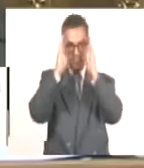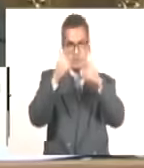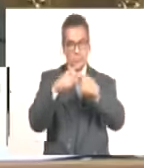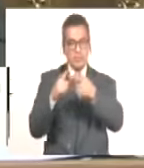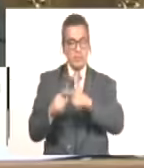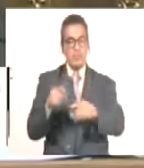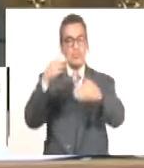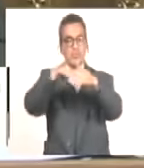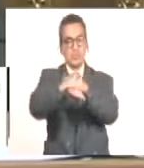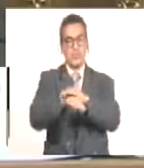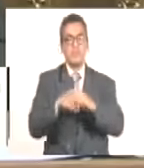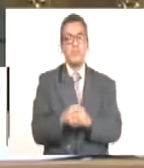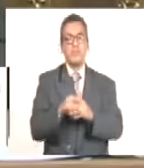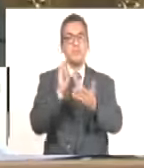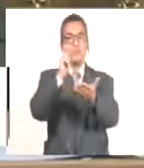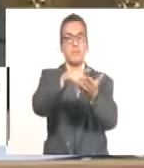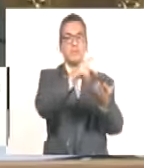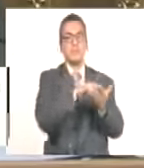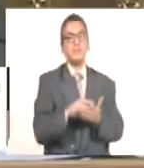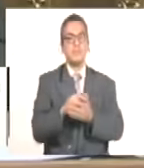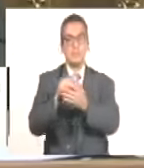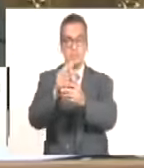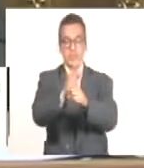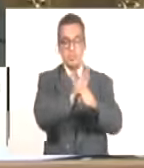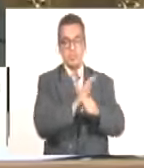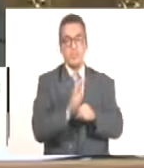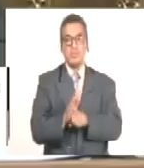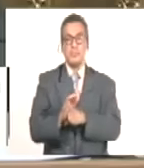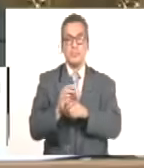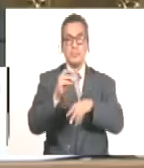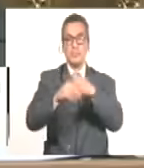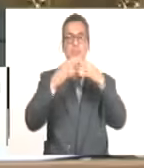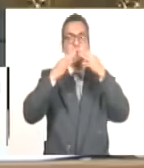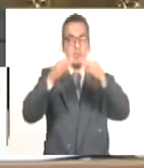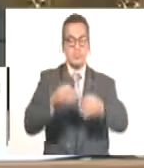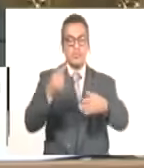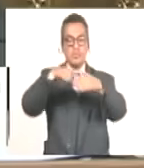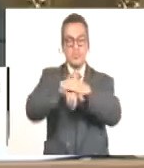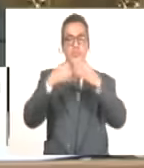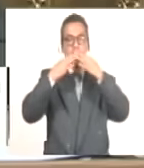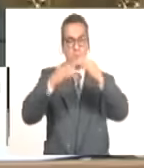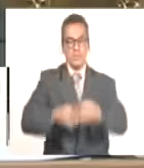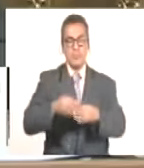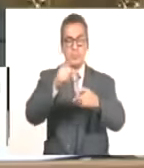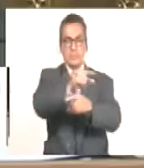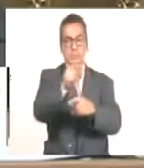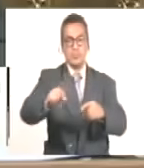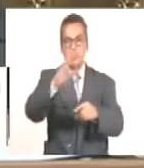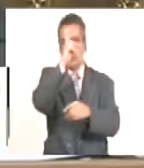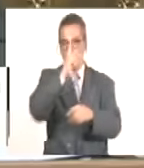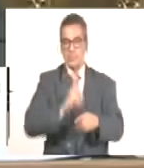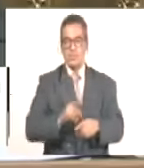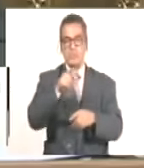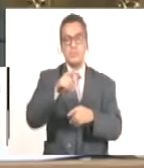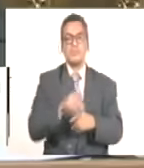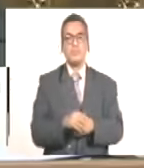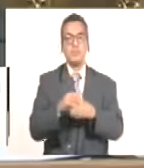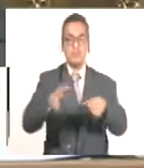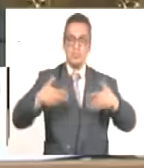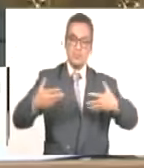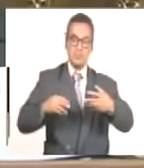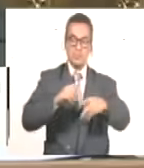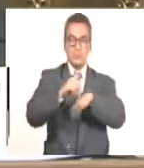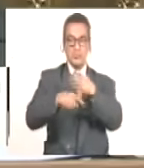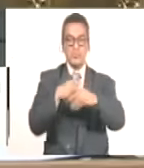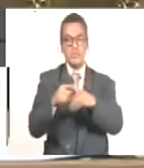diferenciado, integralidad, participación y sostenibilidad, con el fin de asegurar la inclusión real y efectiva de las personas con discapacidad y el disfrute pleno